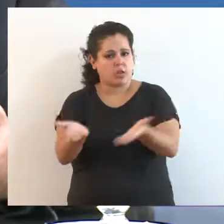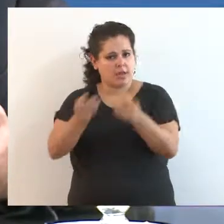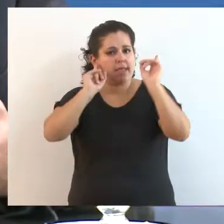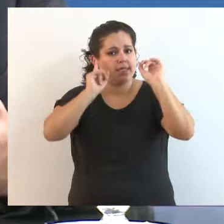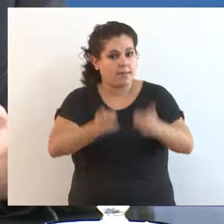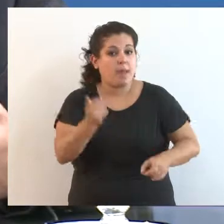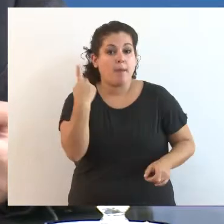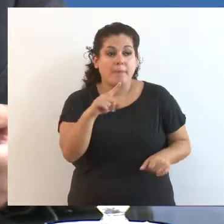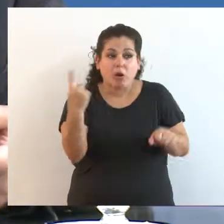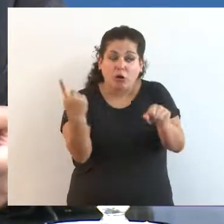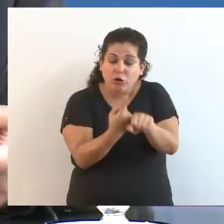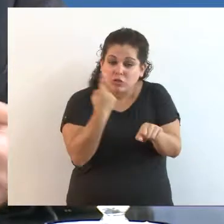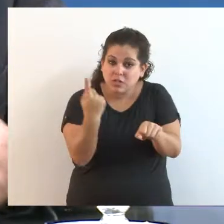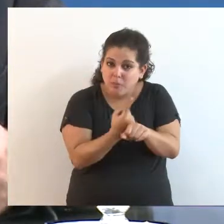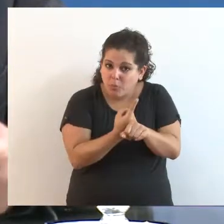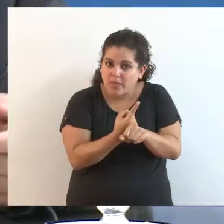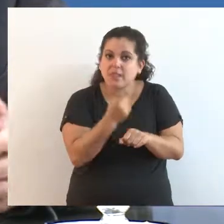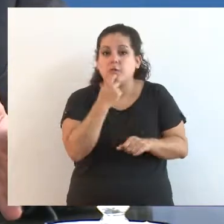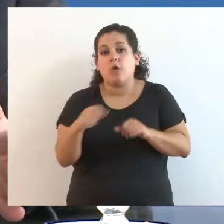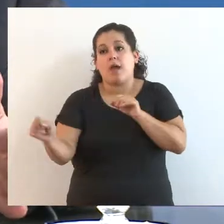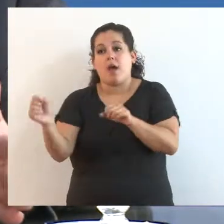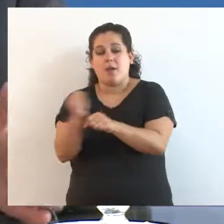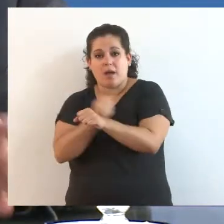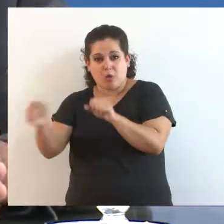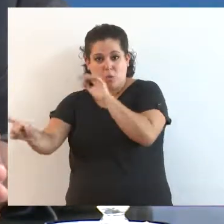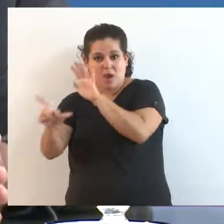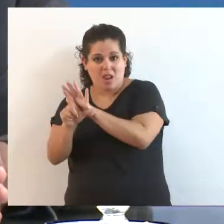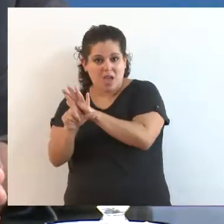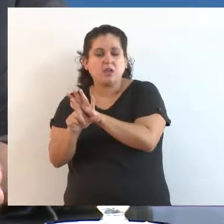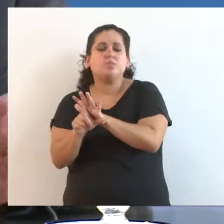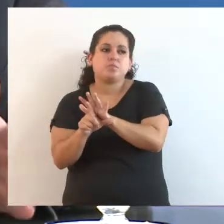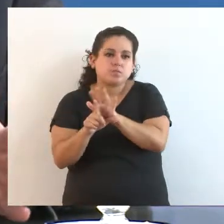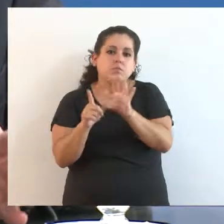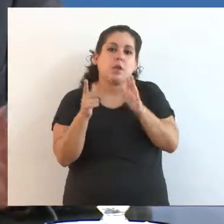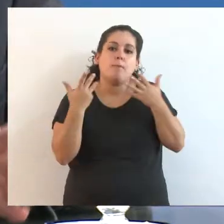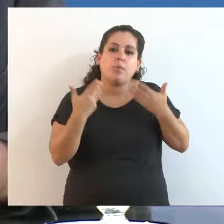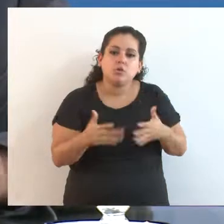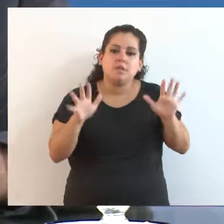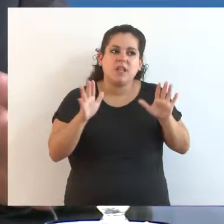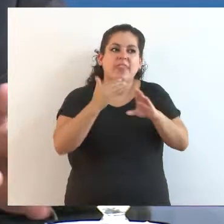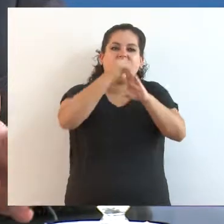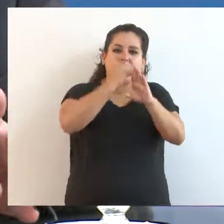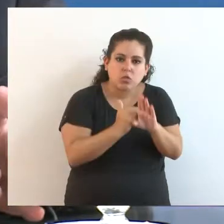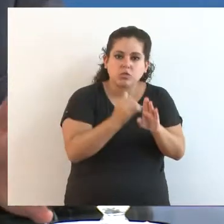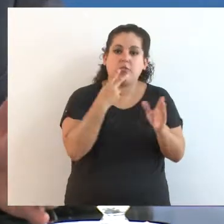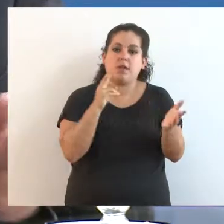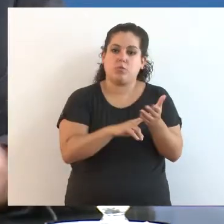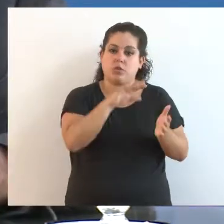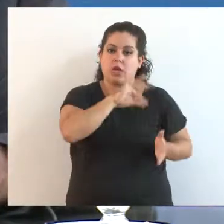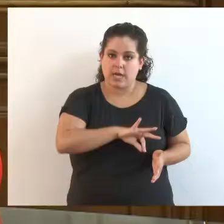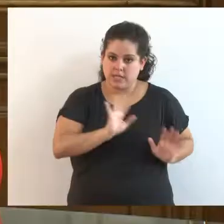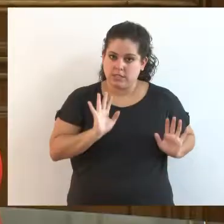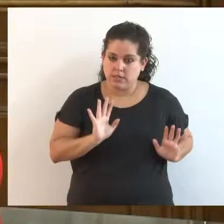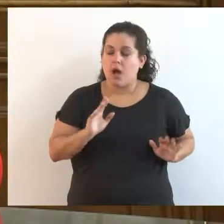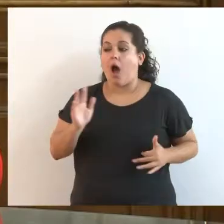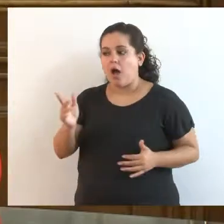Las campañas solidarias se pueden seguir haciendo. Lo que no va a estar, si se aprueba este proyecto, es la posibilidad de deducirlo del impuesto a